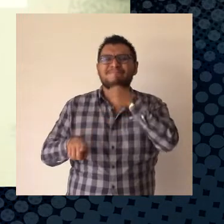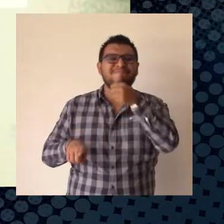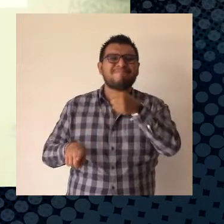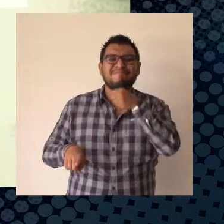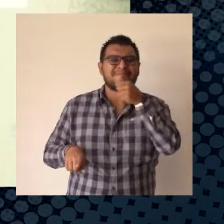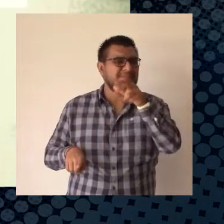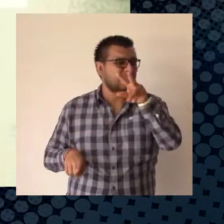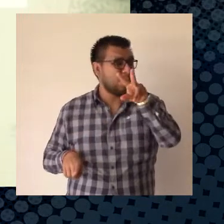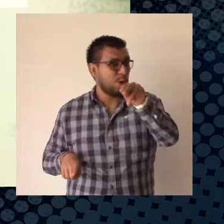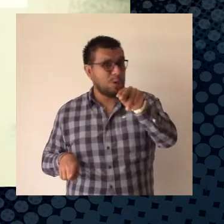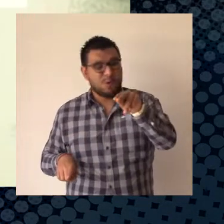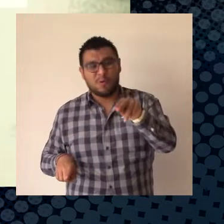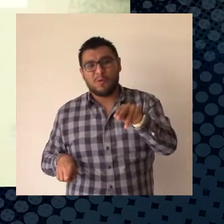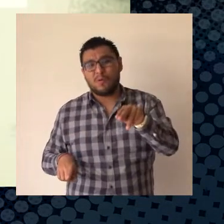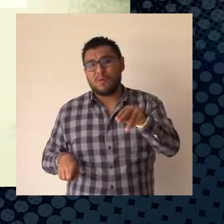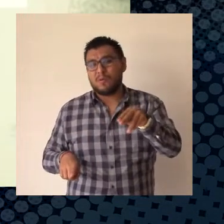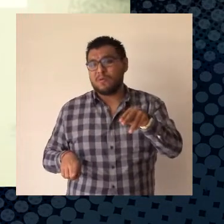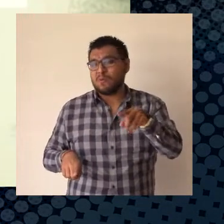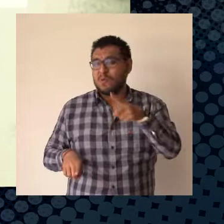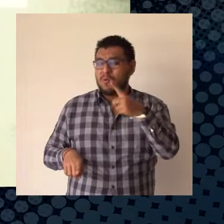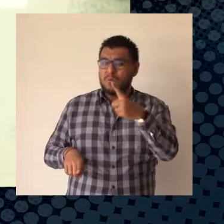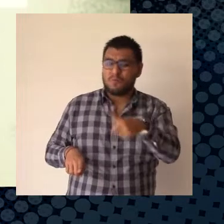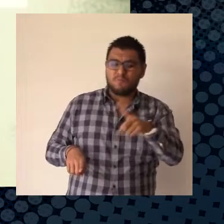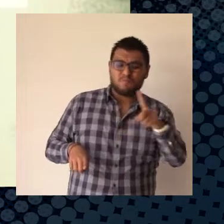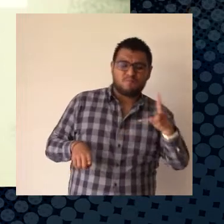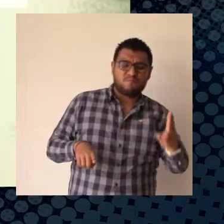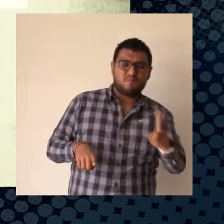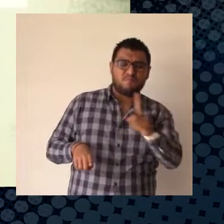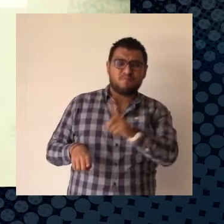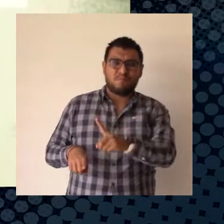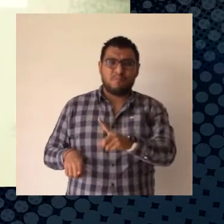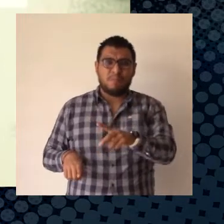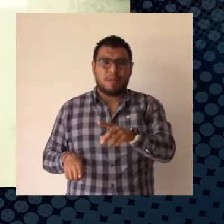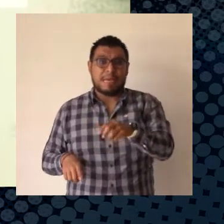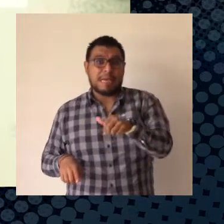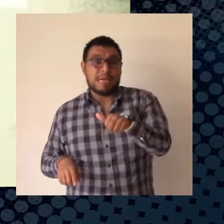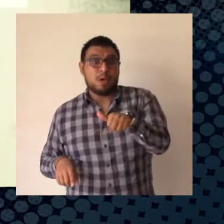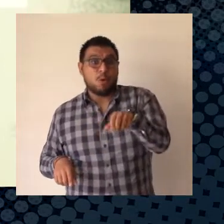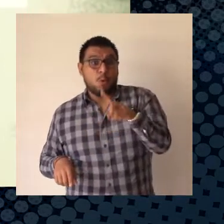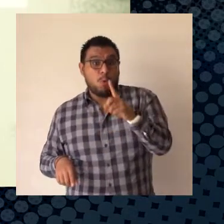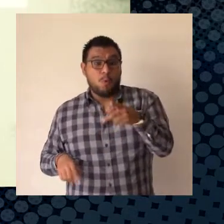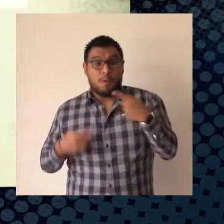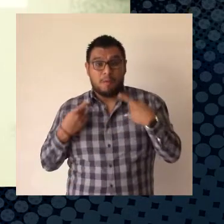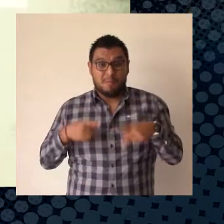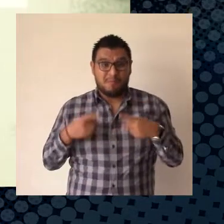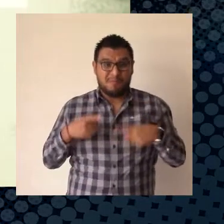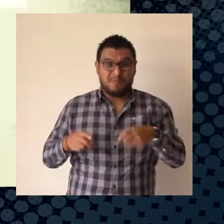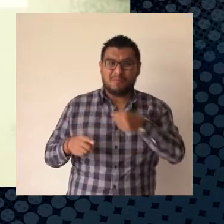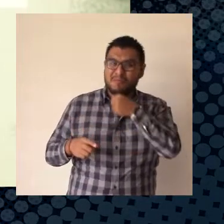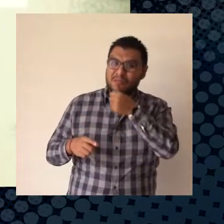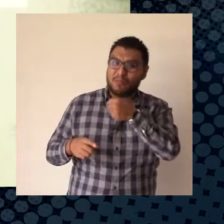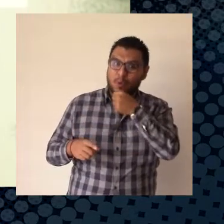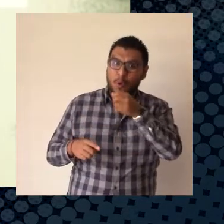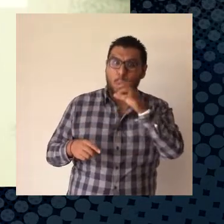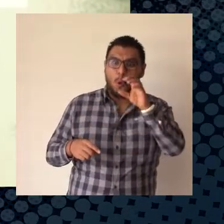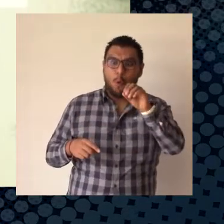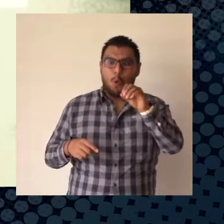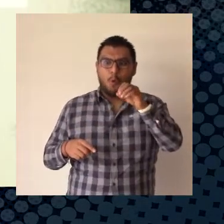es, hablen mal, unos de otros. Si alguien habla mal de su hermano o lo